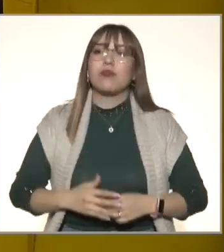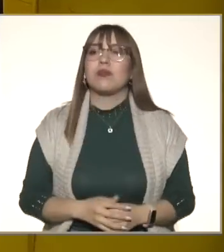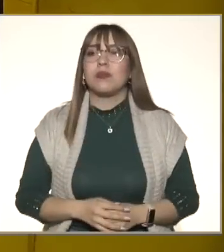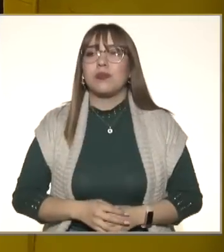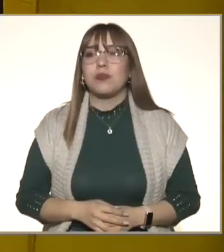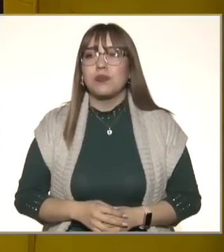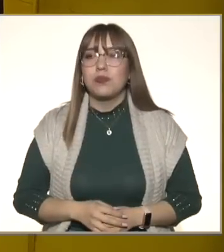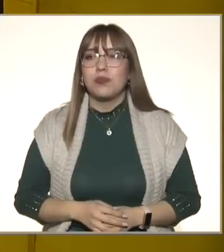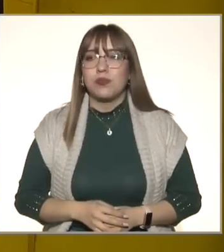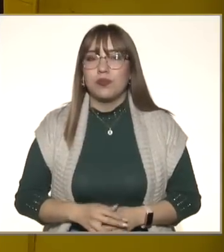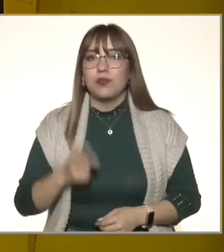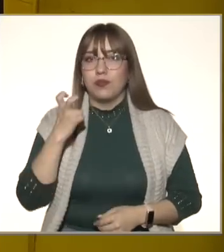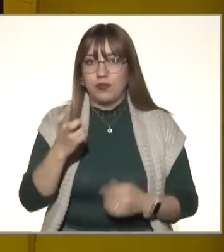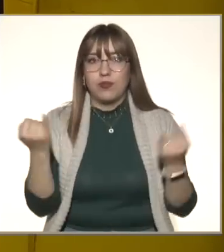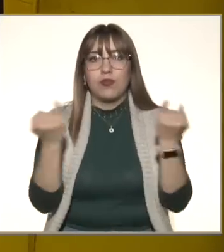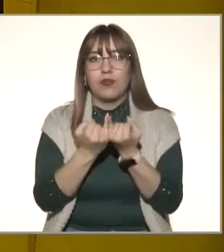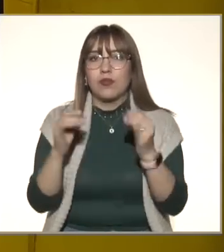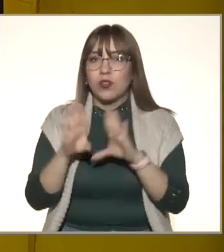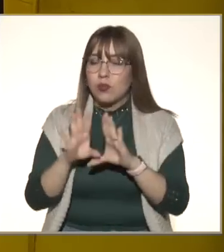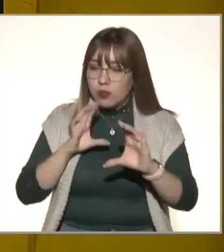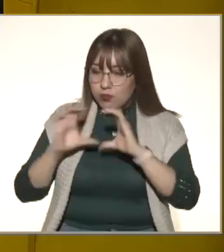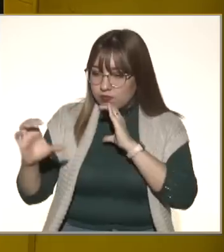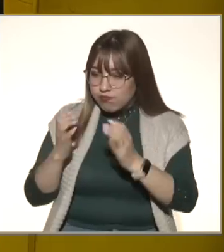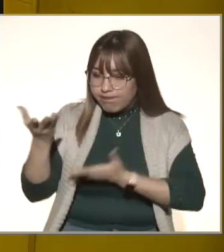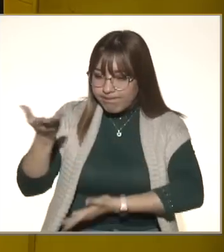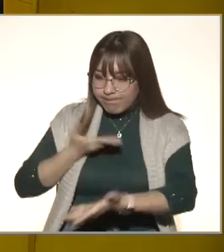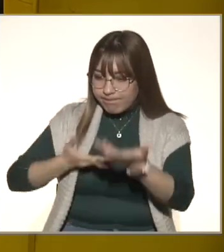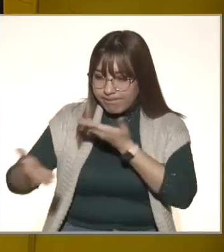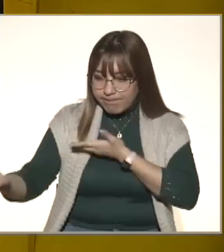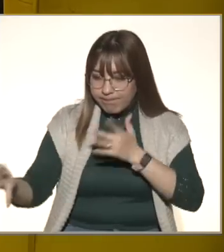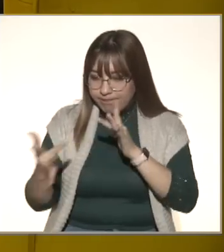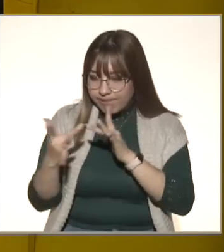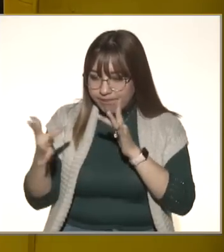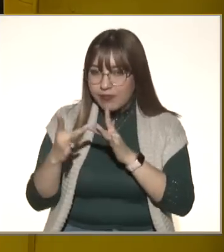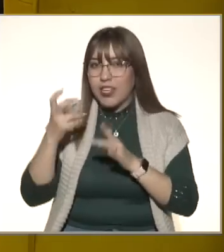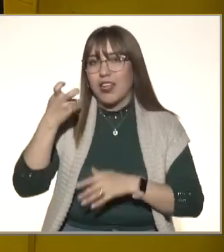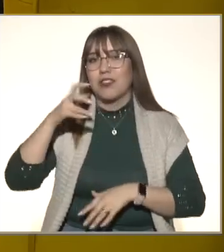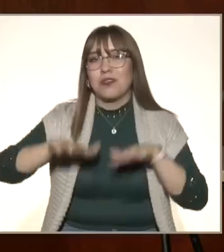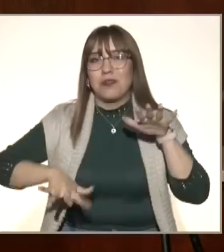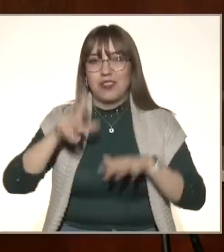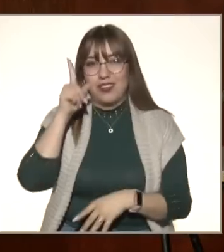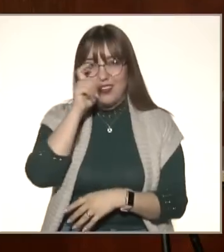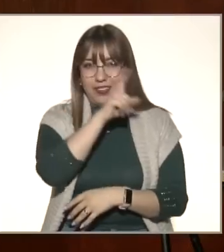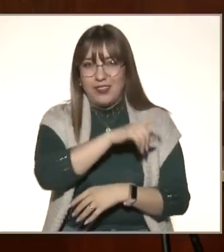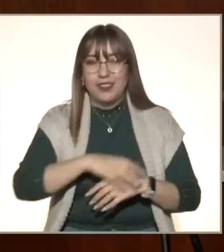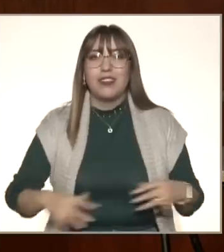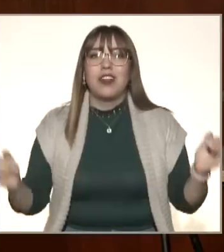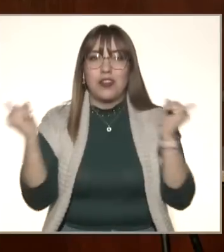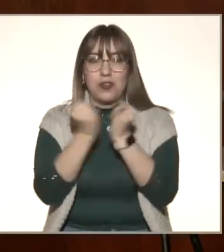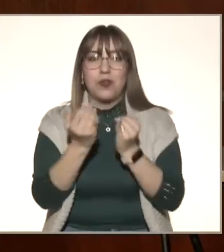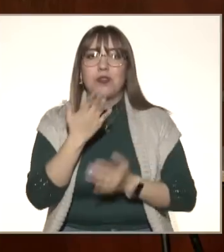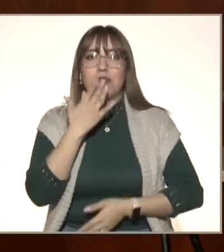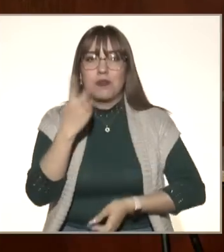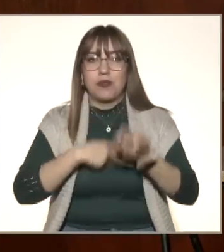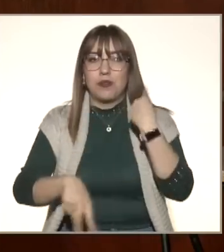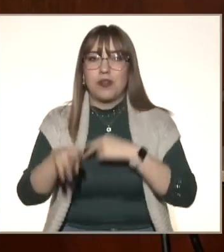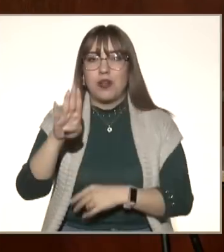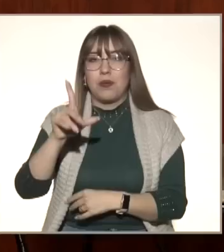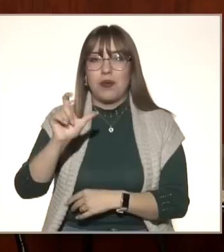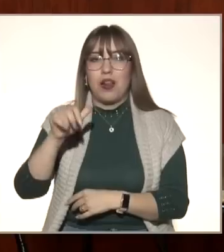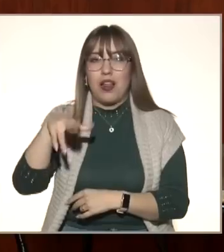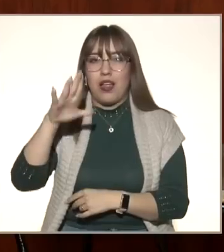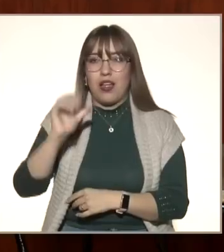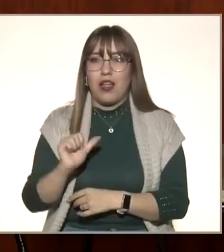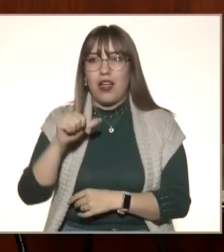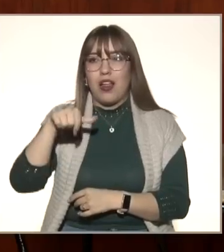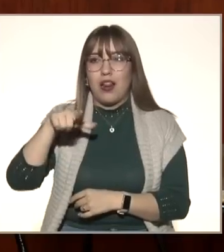podamos establecer estos puentes de comunicación en la familia, que a veces es lo que más cuesta. Exactamente. Y con el mismo gusto le damos la bienvenida a Blanca Almeida